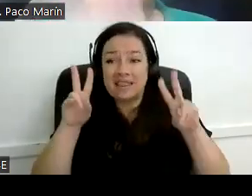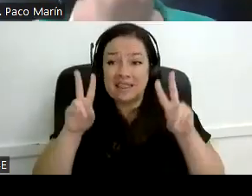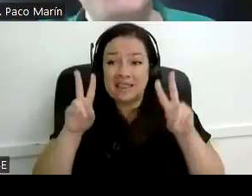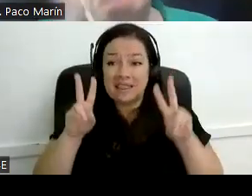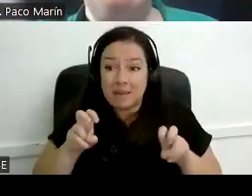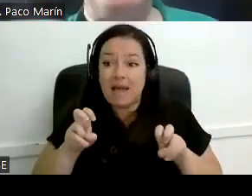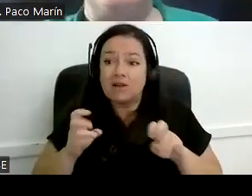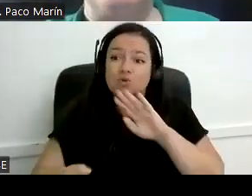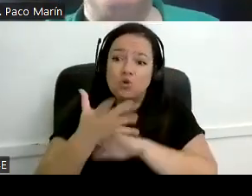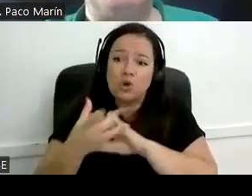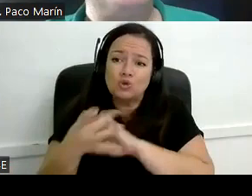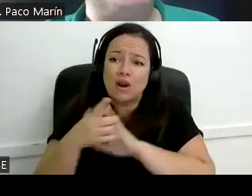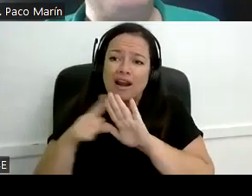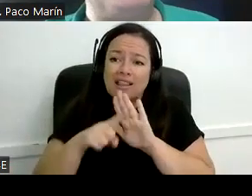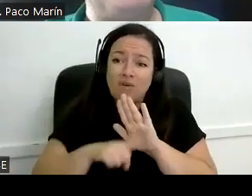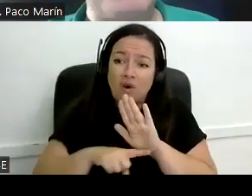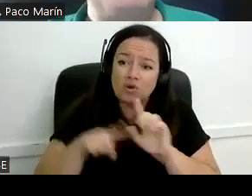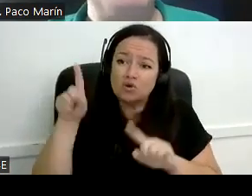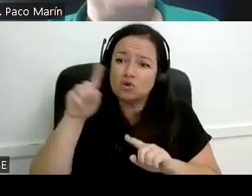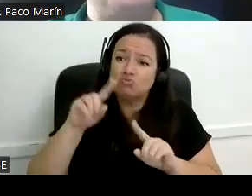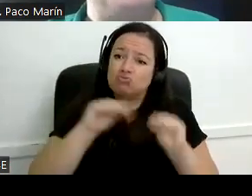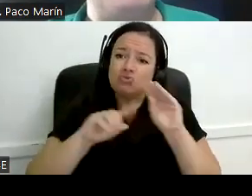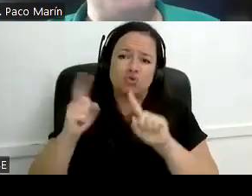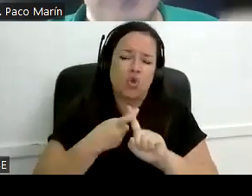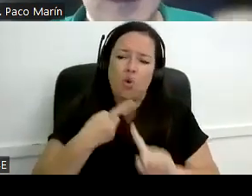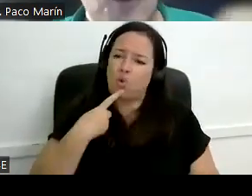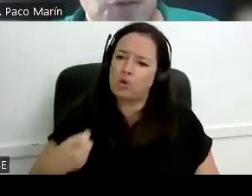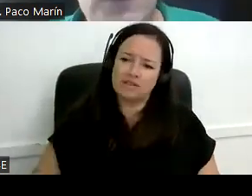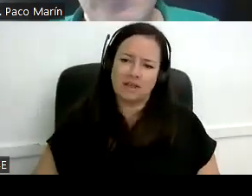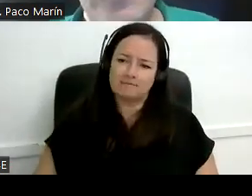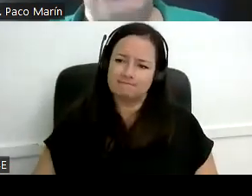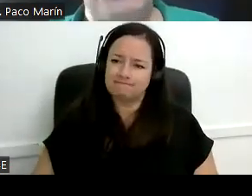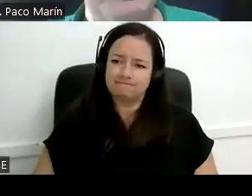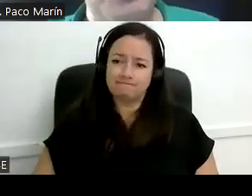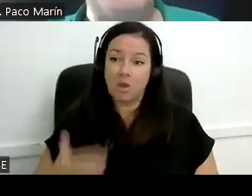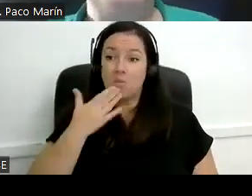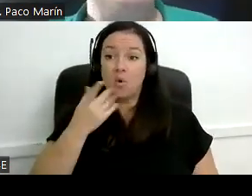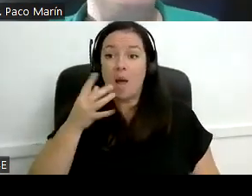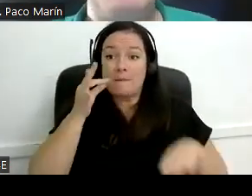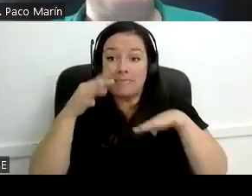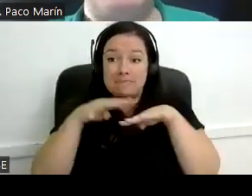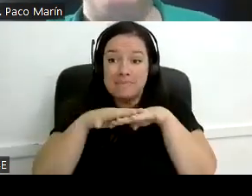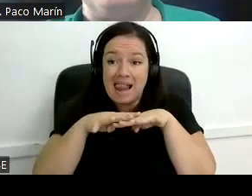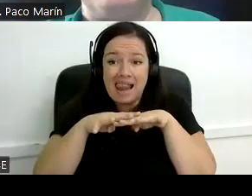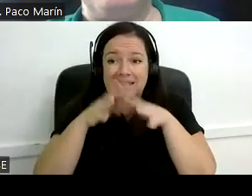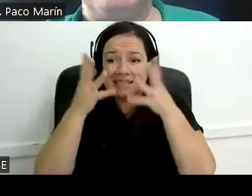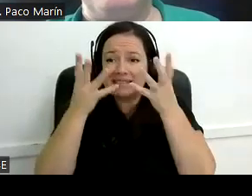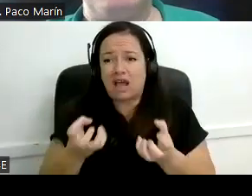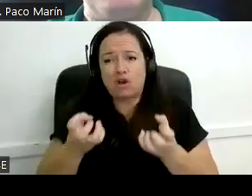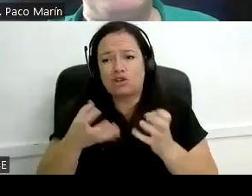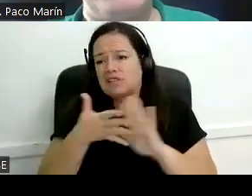produciendo tienen muy poquita respuesta por esta razón, porque lo que hay es una fibrosis y cuando un tejido se fibrosa ya pierde la